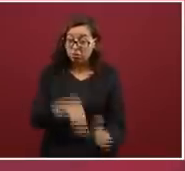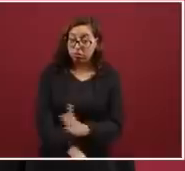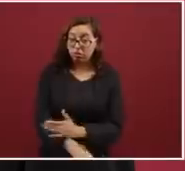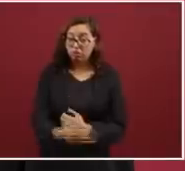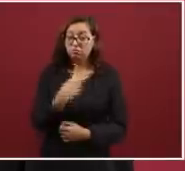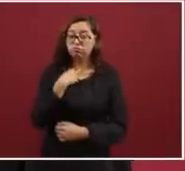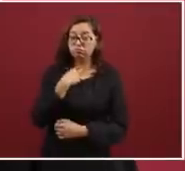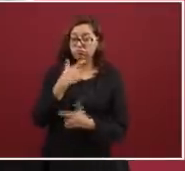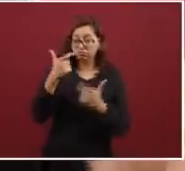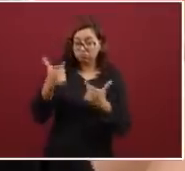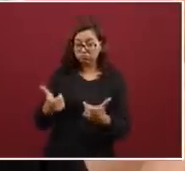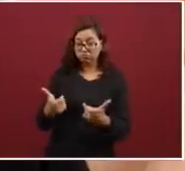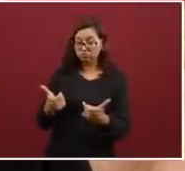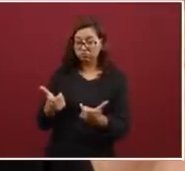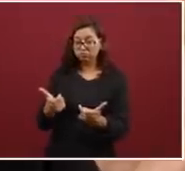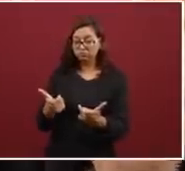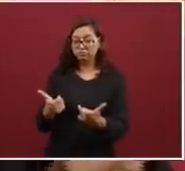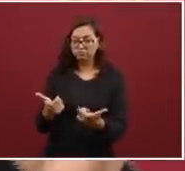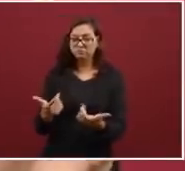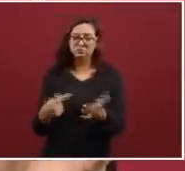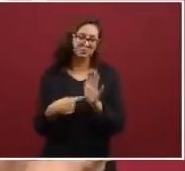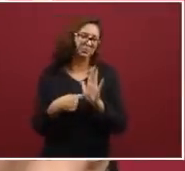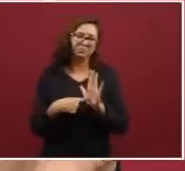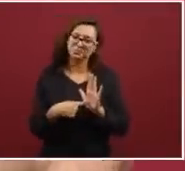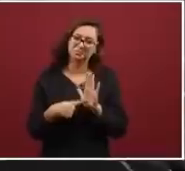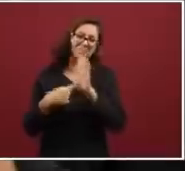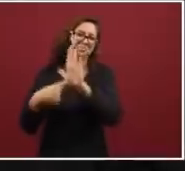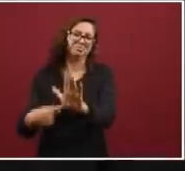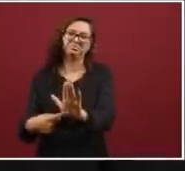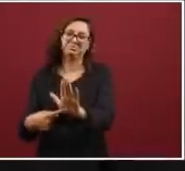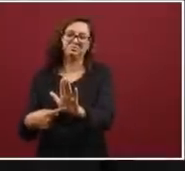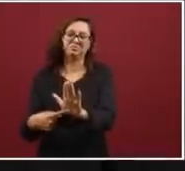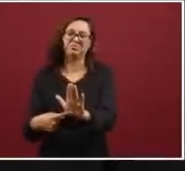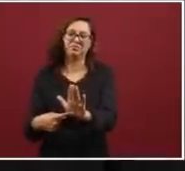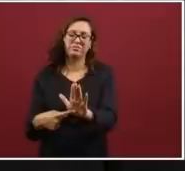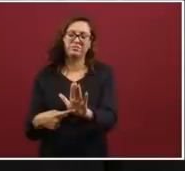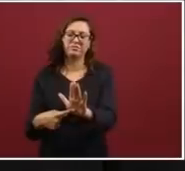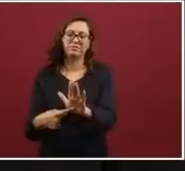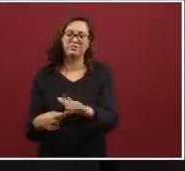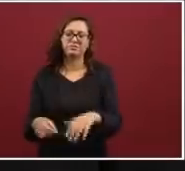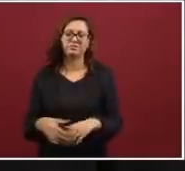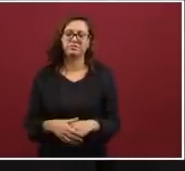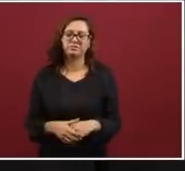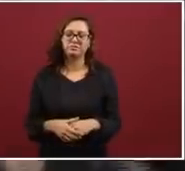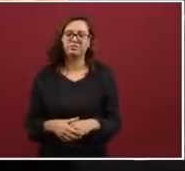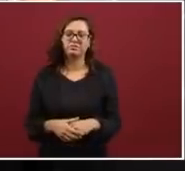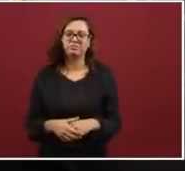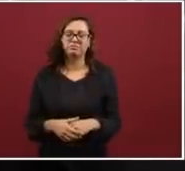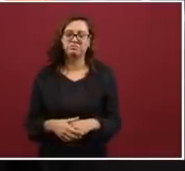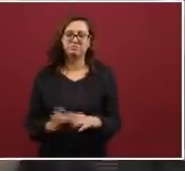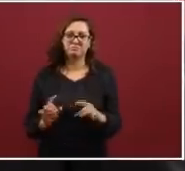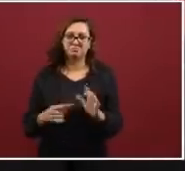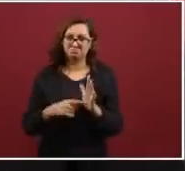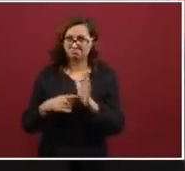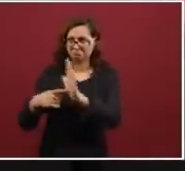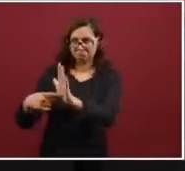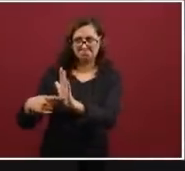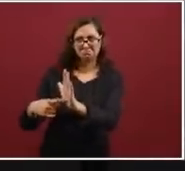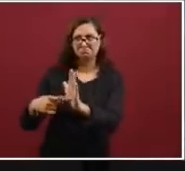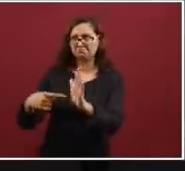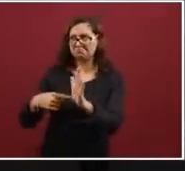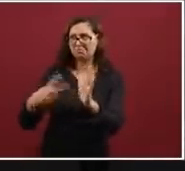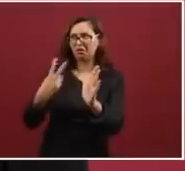saldría en su apoyo la Secretaría de Hacienda